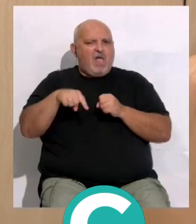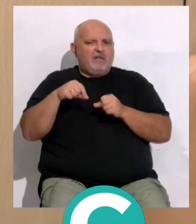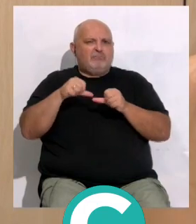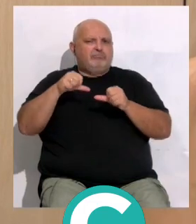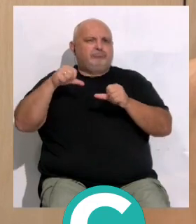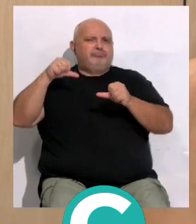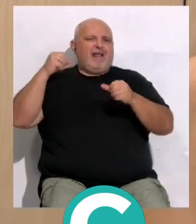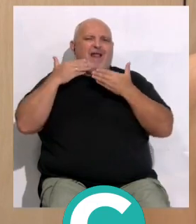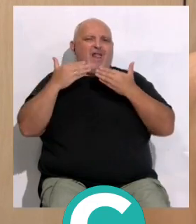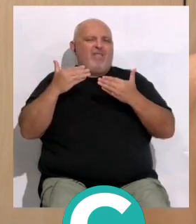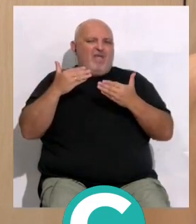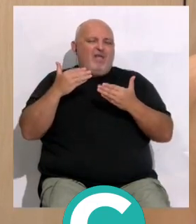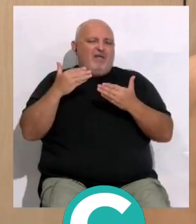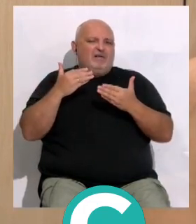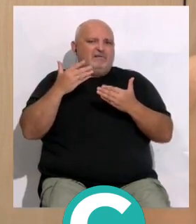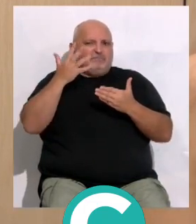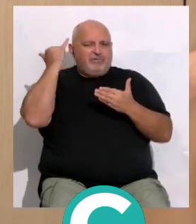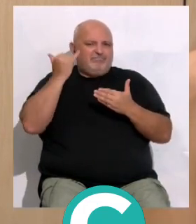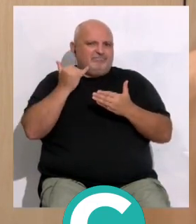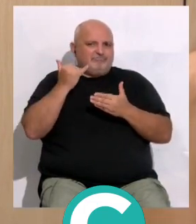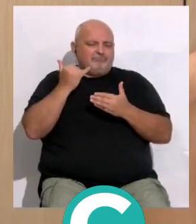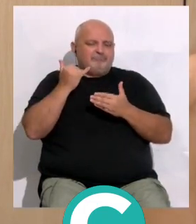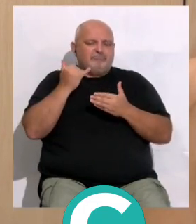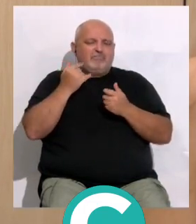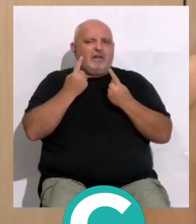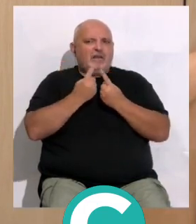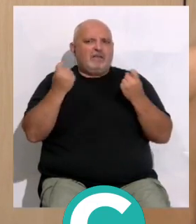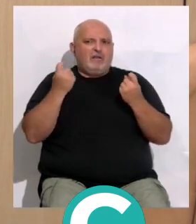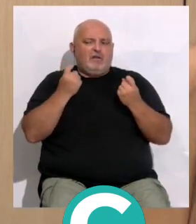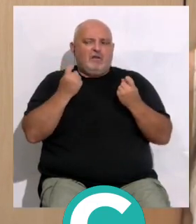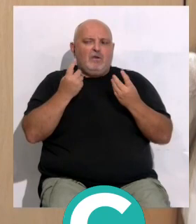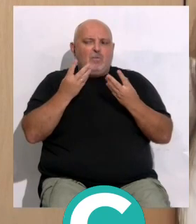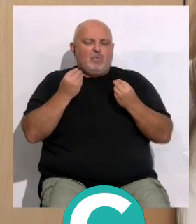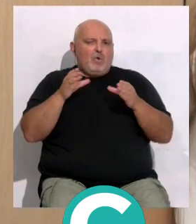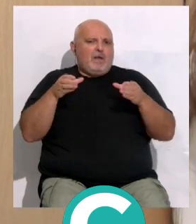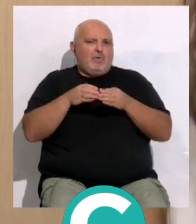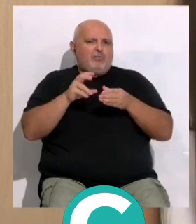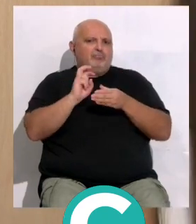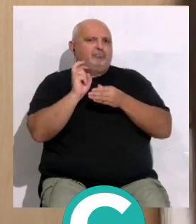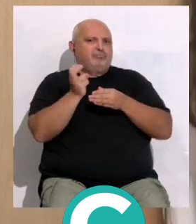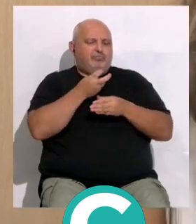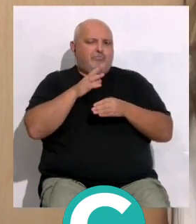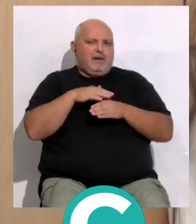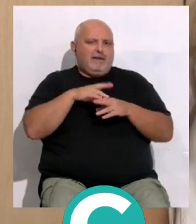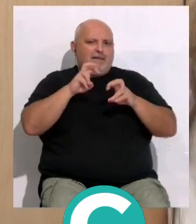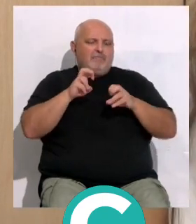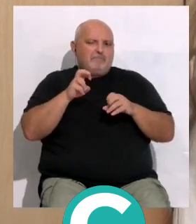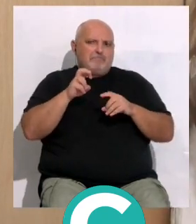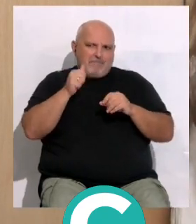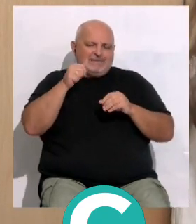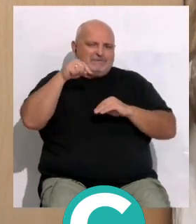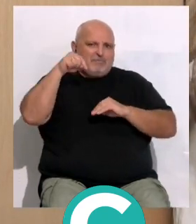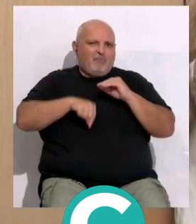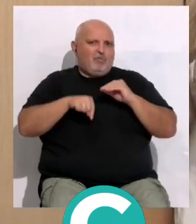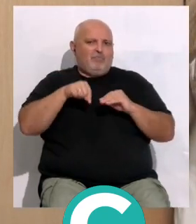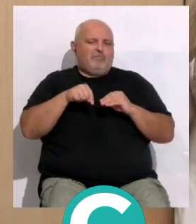tantas disciplinas involucradas que al final necesitamos montar un equipo multidisciplinar para tener un abordaje también del